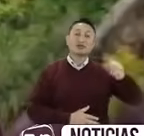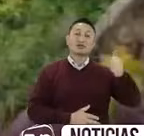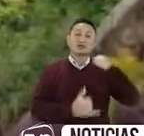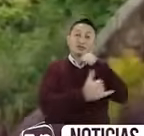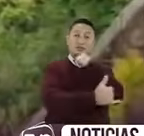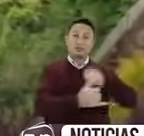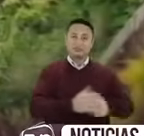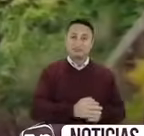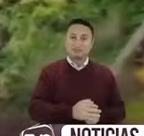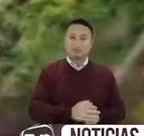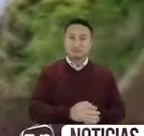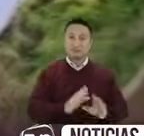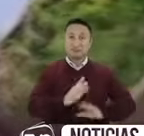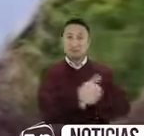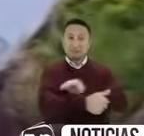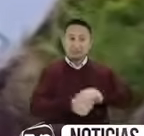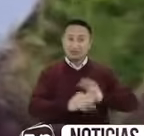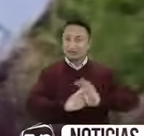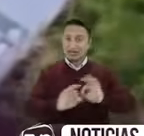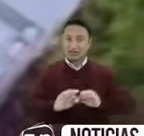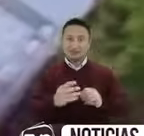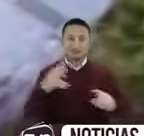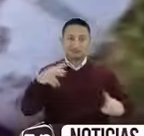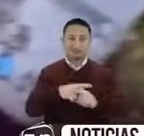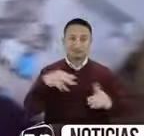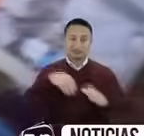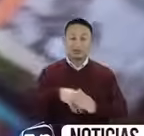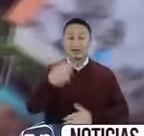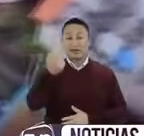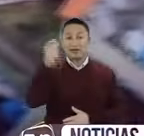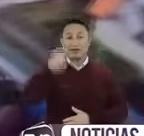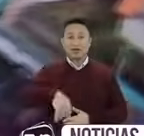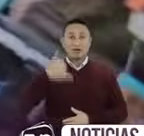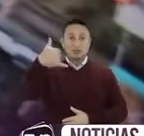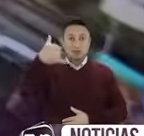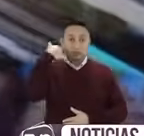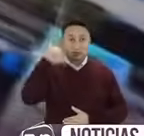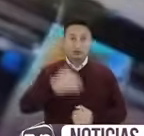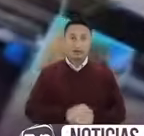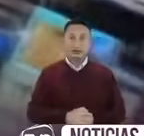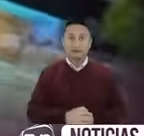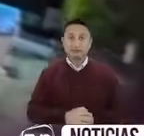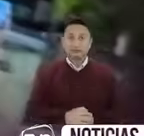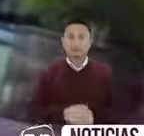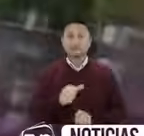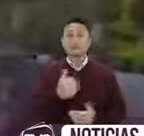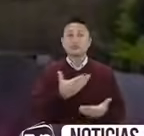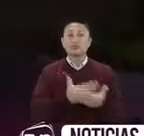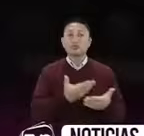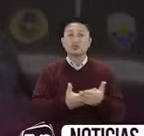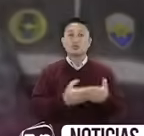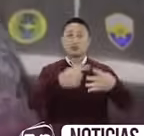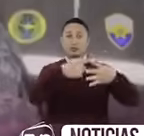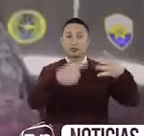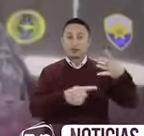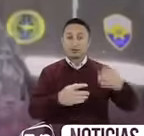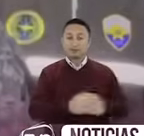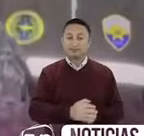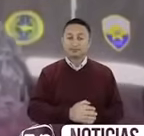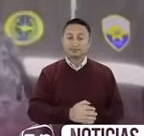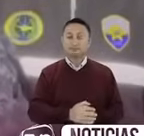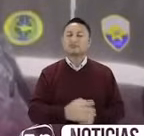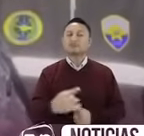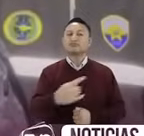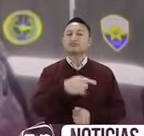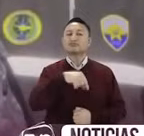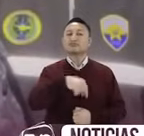de ocultar las evidencias, dinero en efectivo, teléfonos celulares, entre otros indicios. Se encontraban con tres armas de